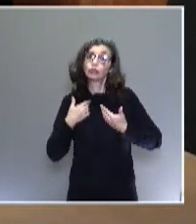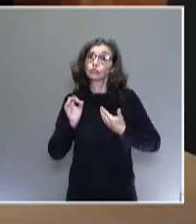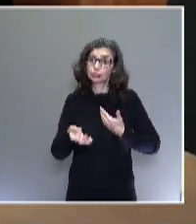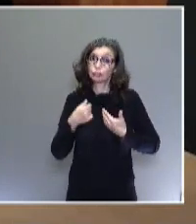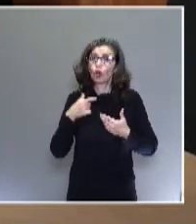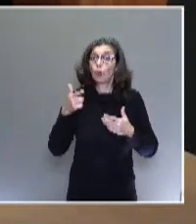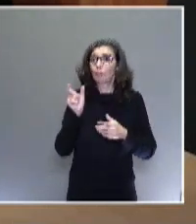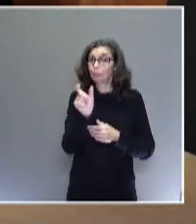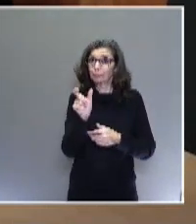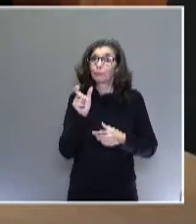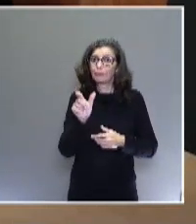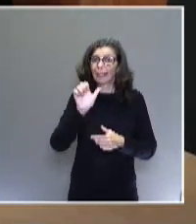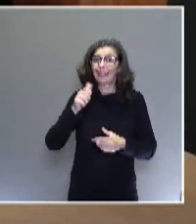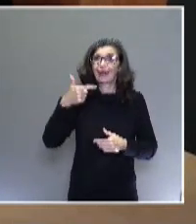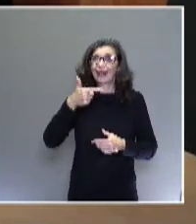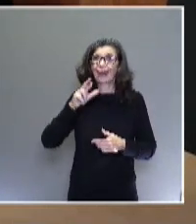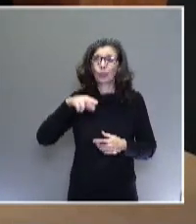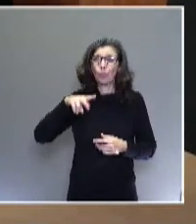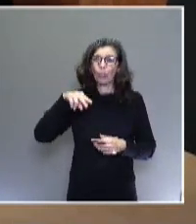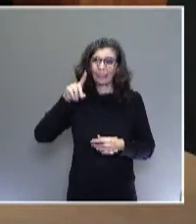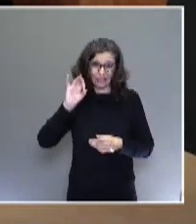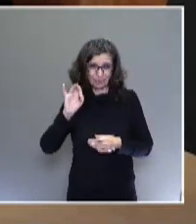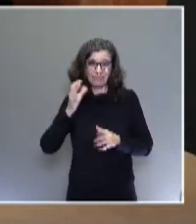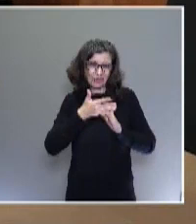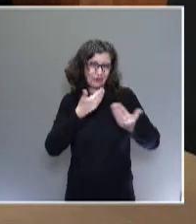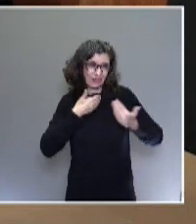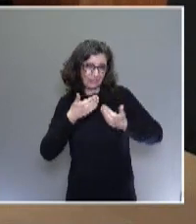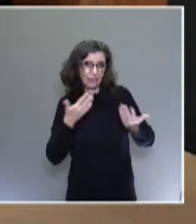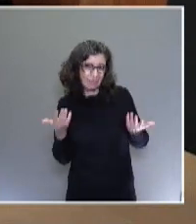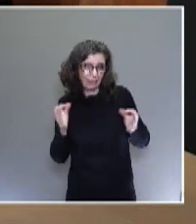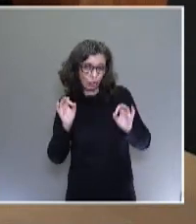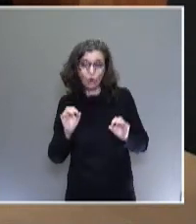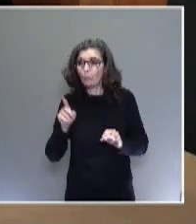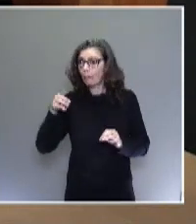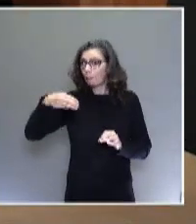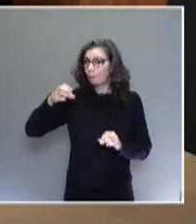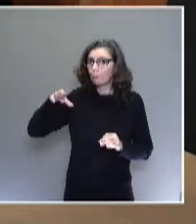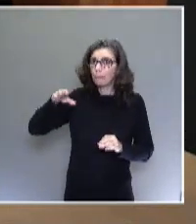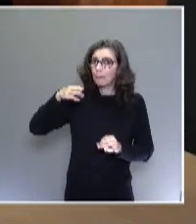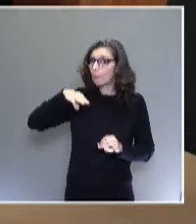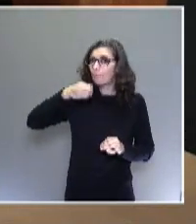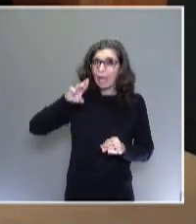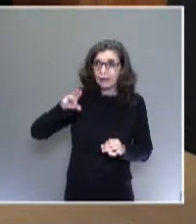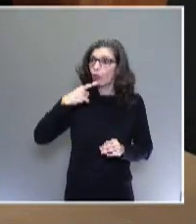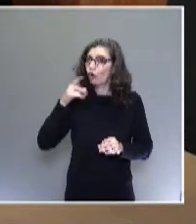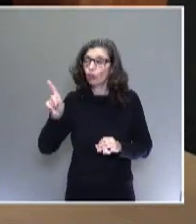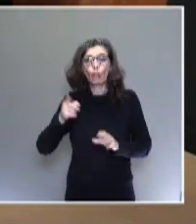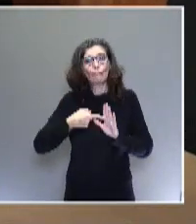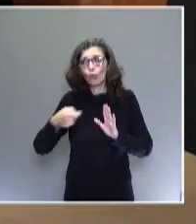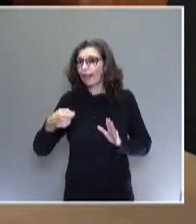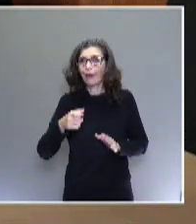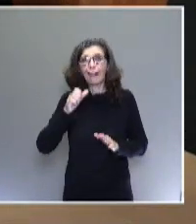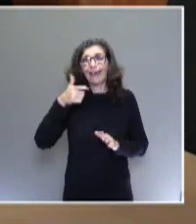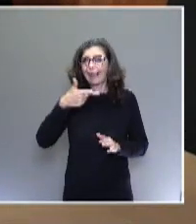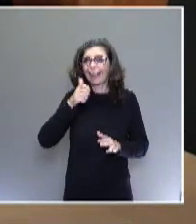gerundios Y si a mí Marí Ángeles o o Fernando o mar o Omar no me dicen que no el gerundio no